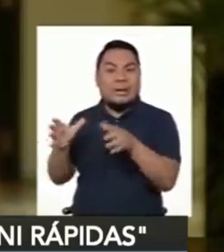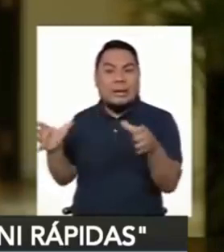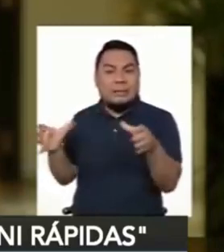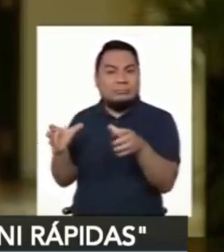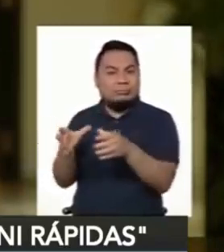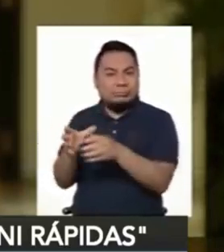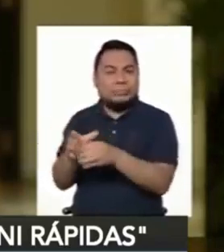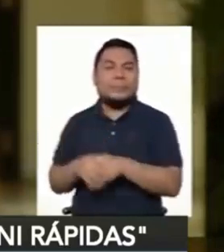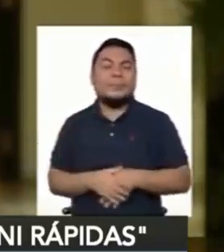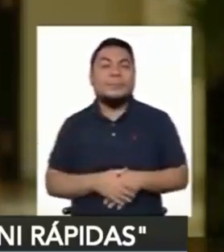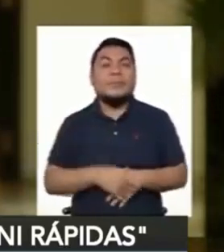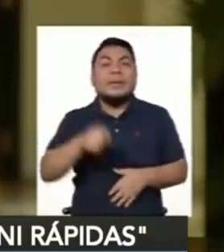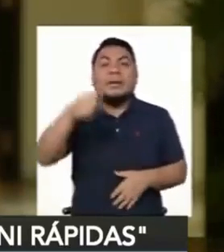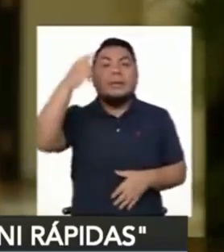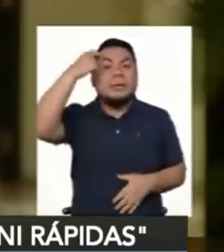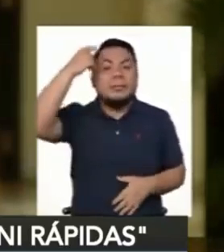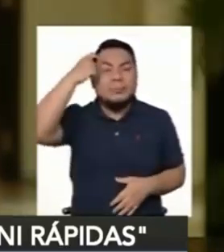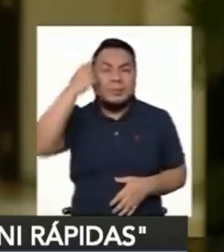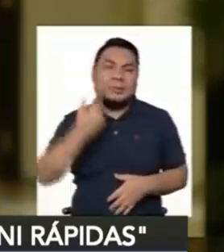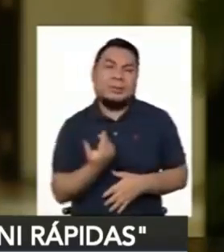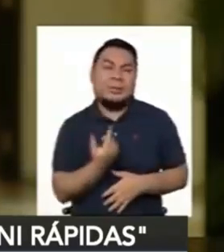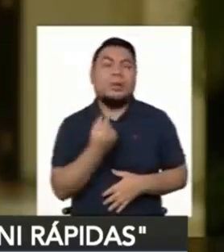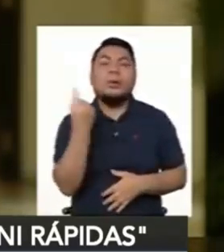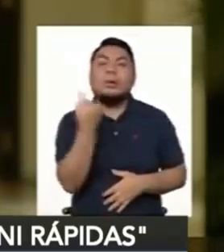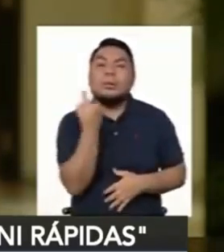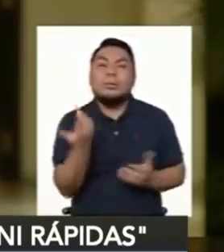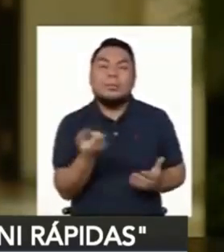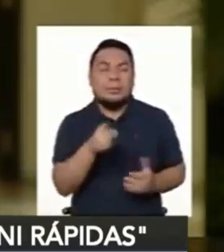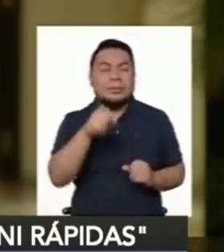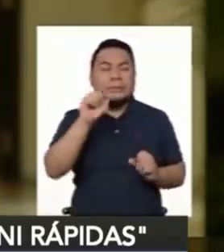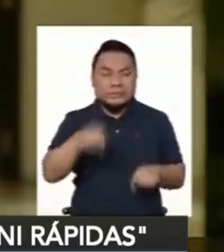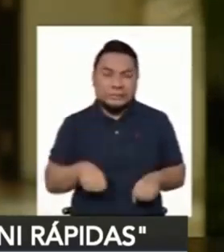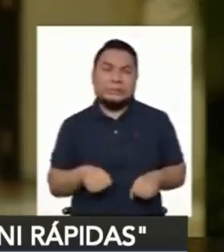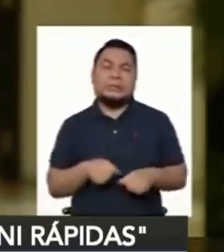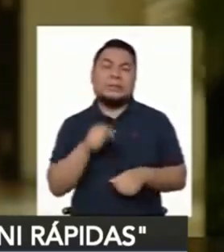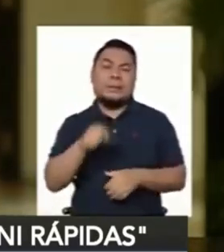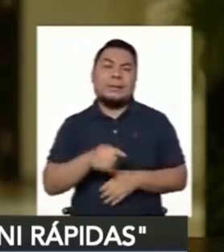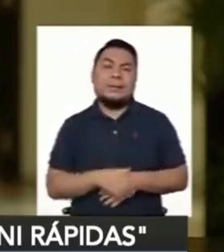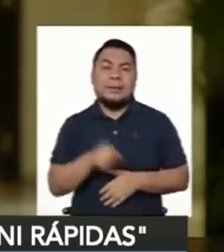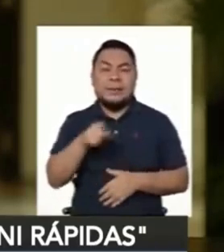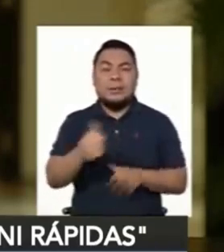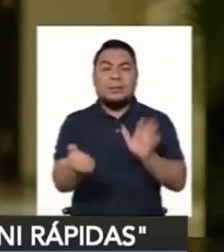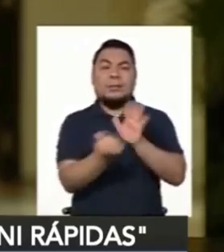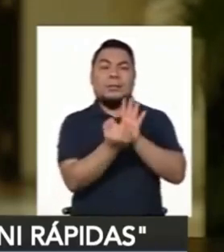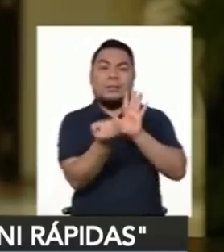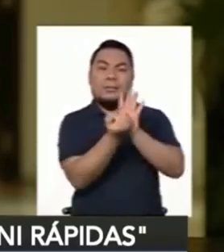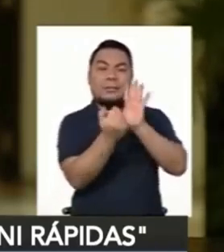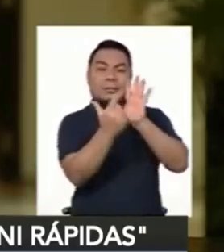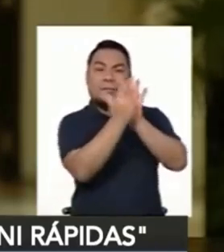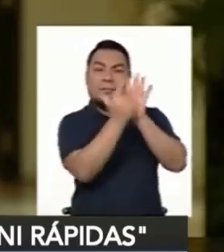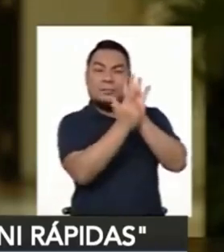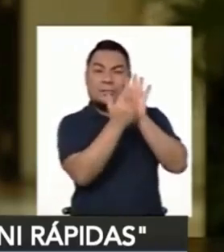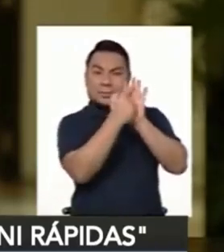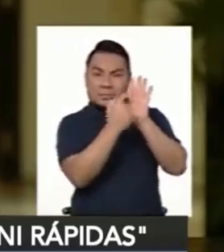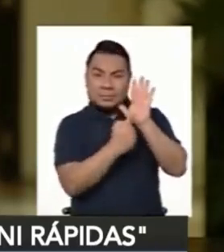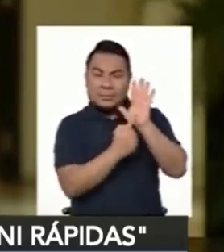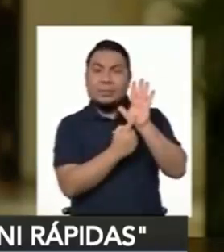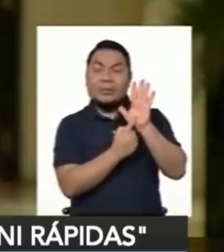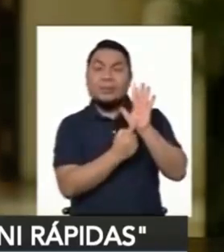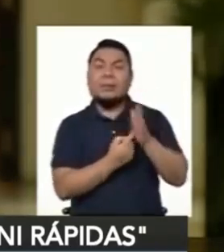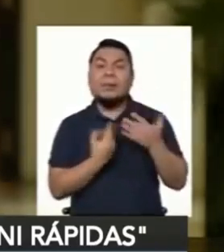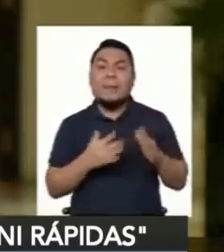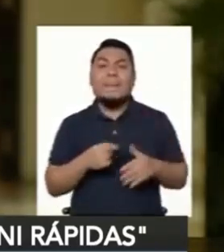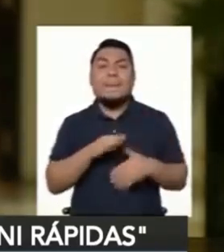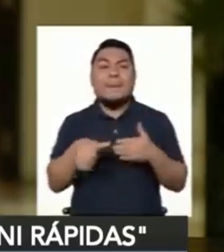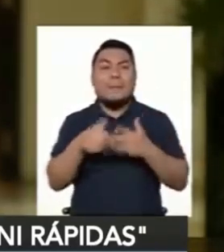Y tenemos que pensar no solamente, y así está en el decreto supremo, no solamente